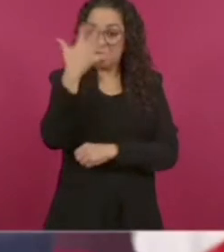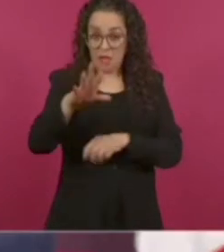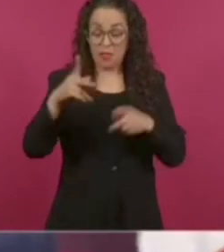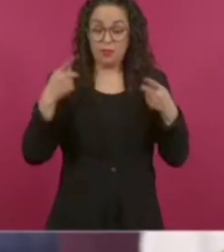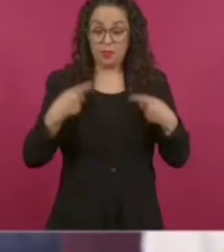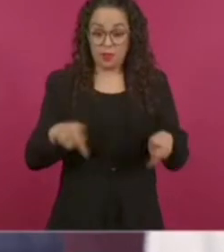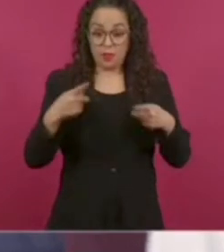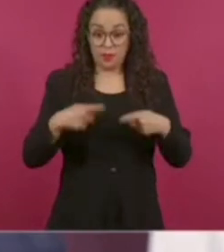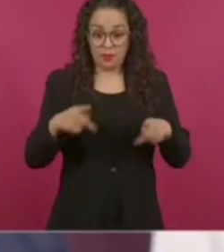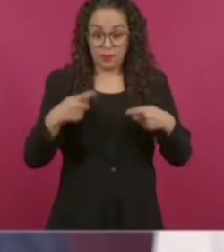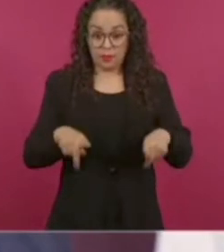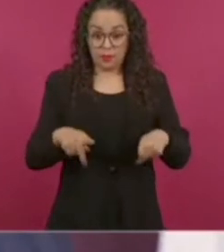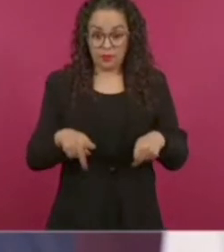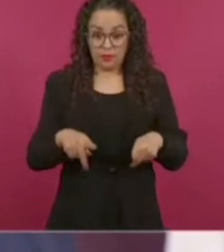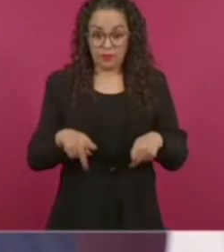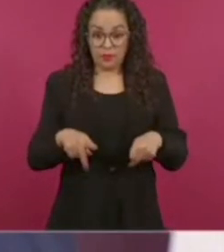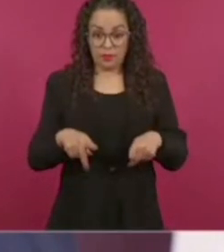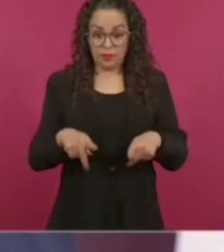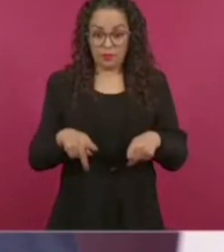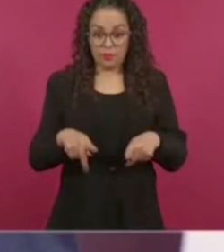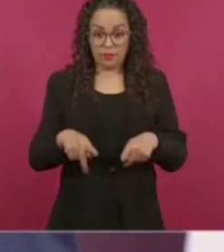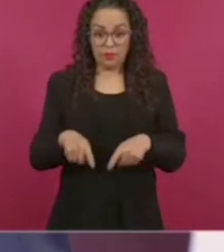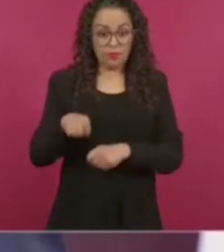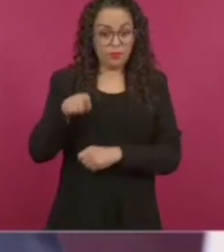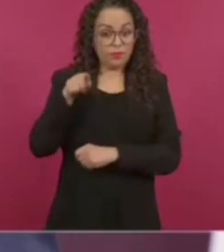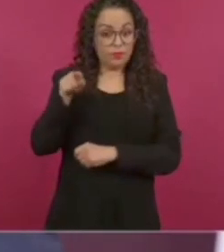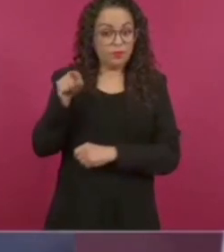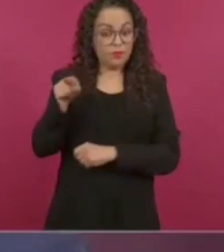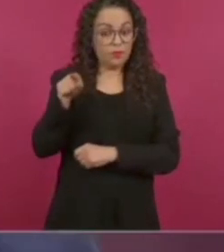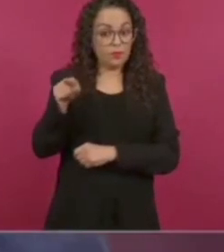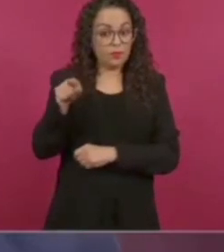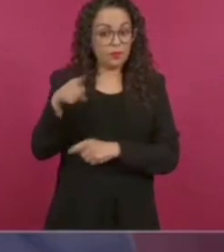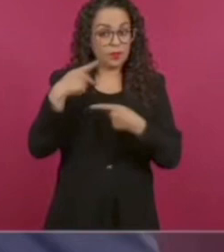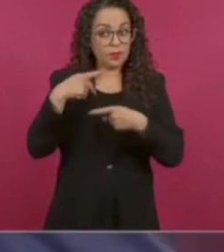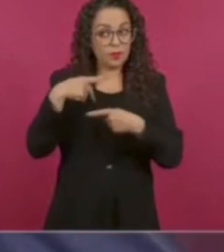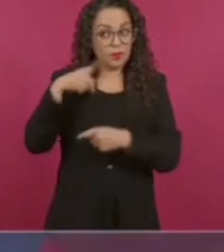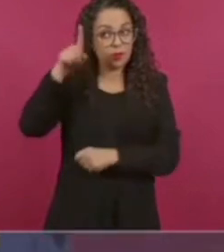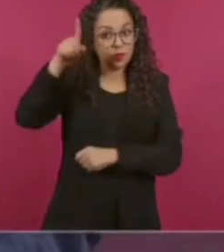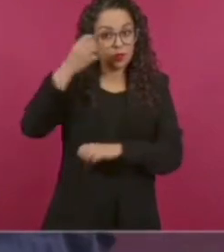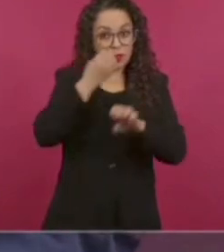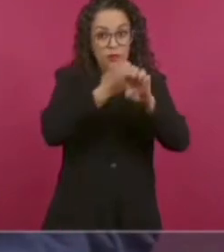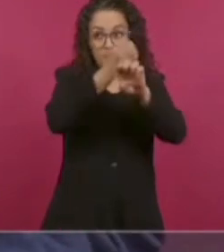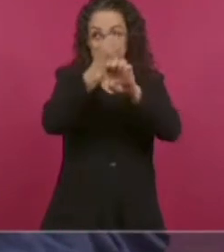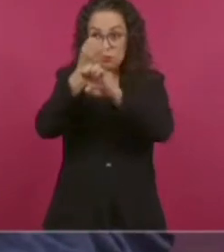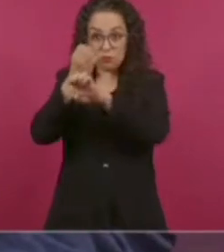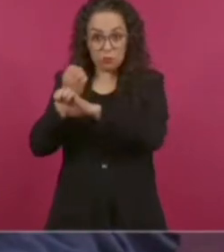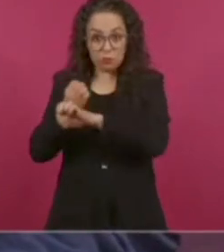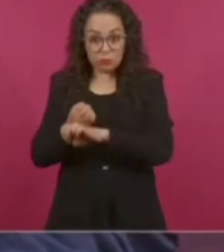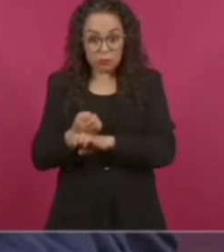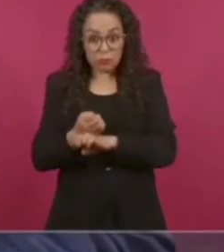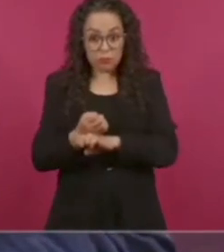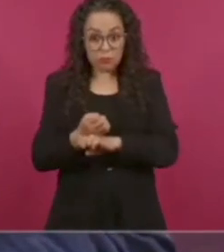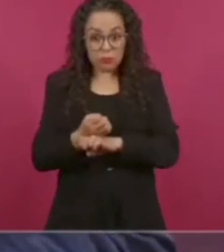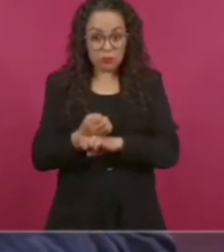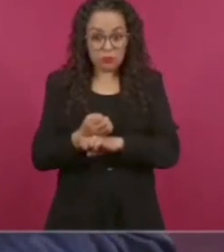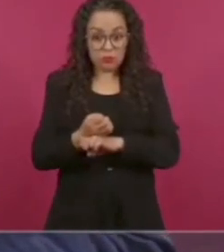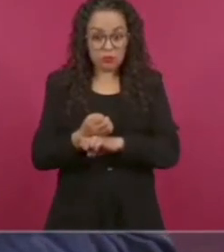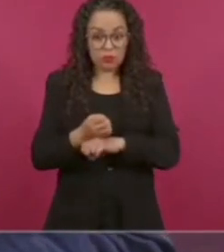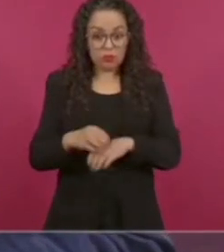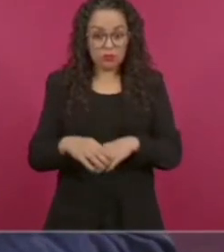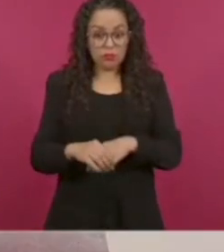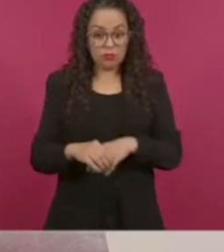¿Varios secretarios de Estado, presidente? Sí, me dijo el